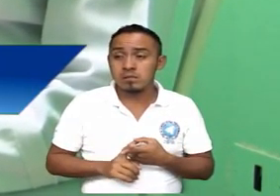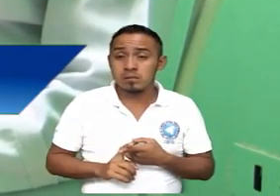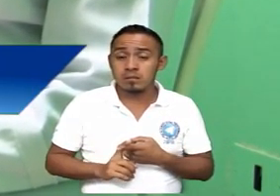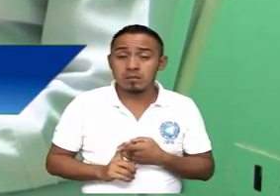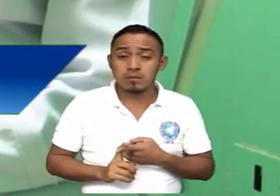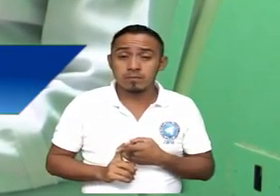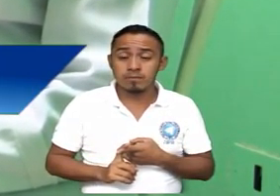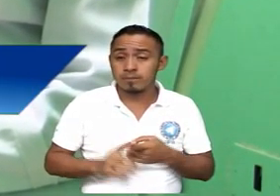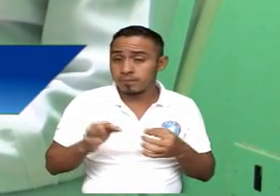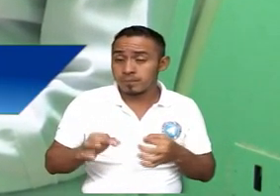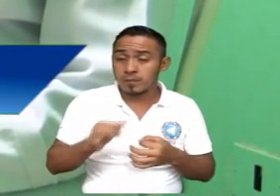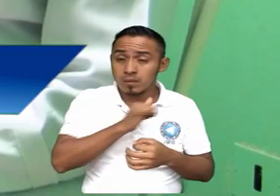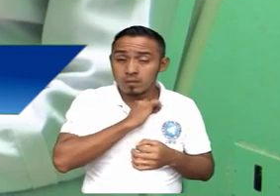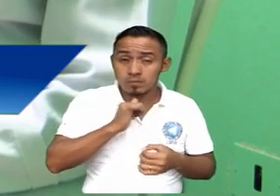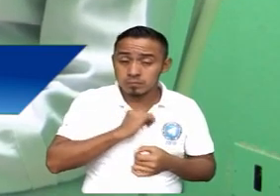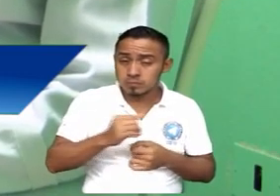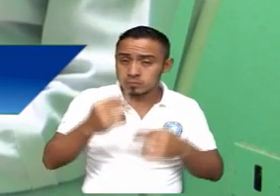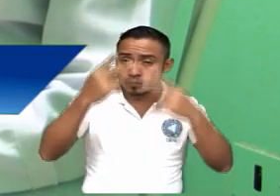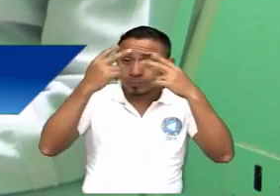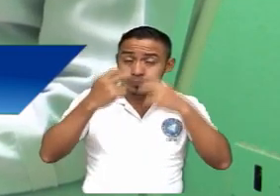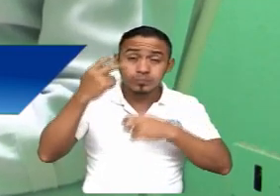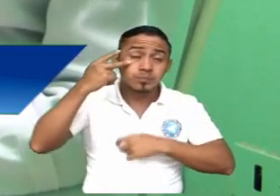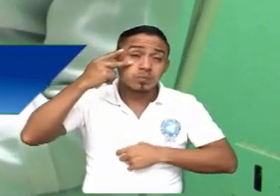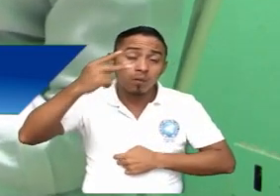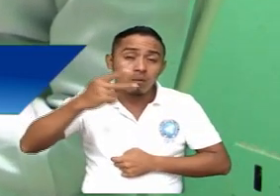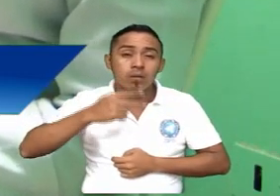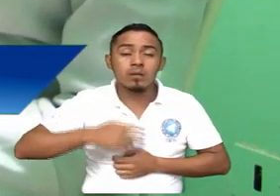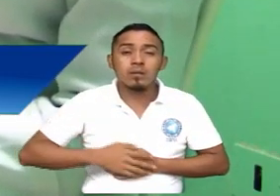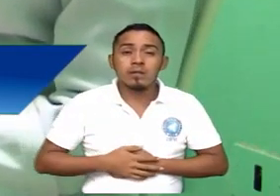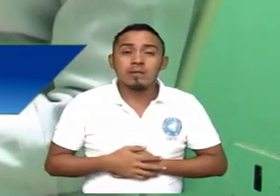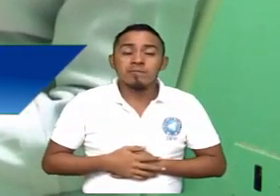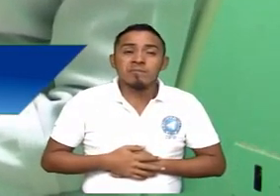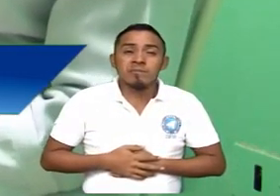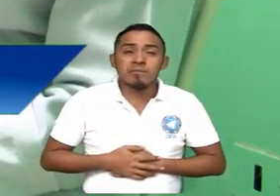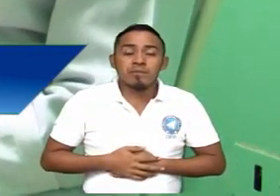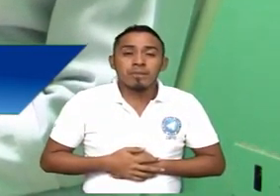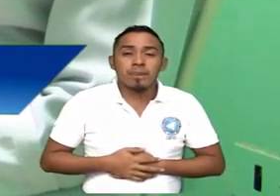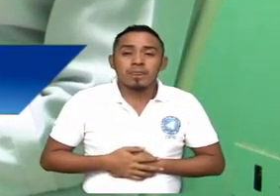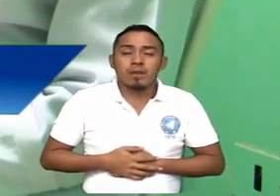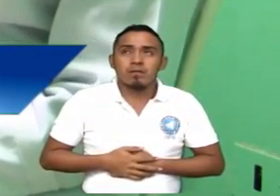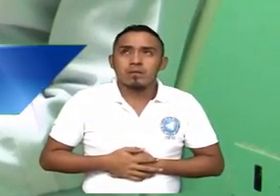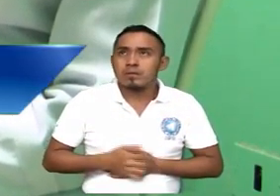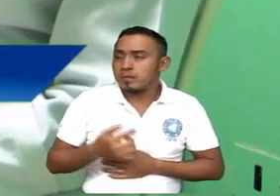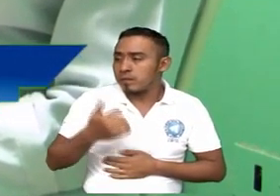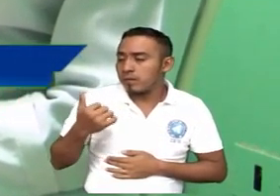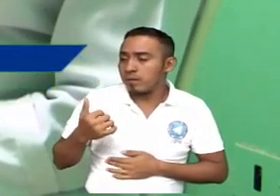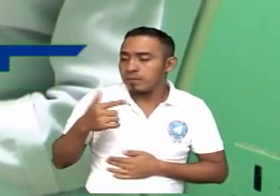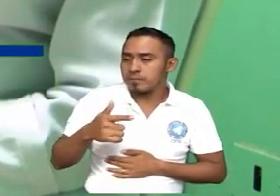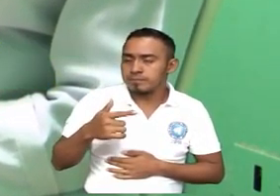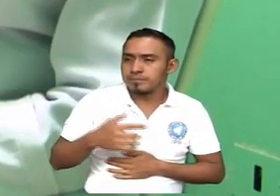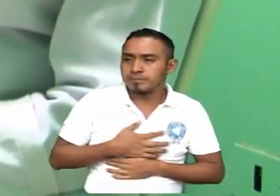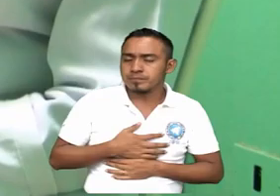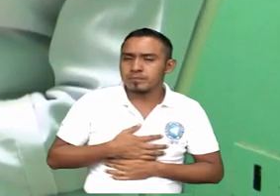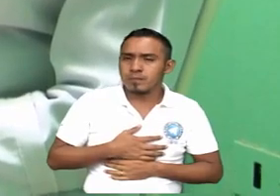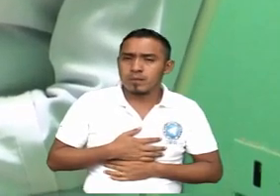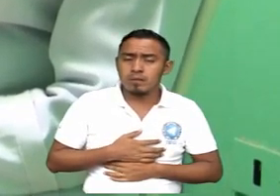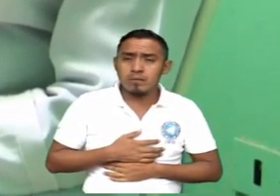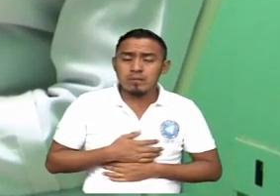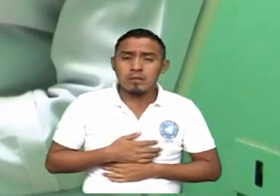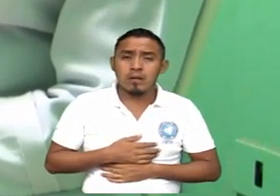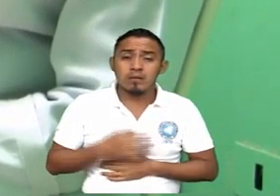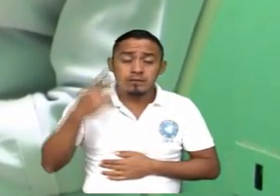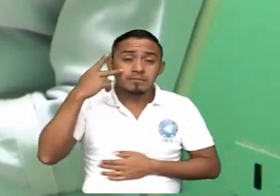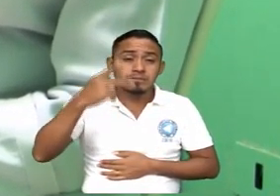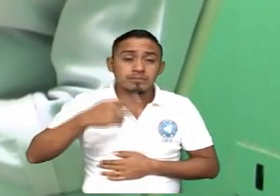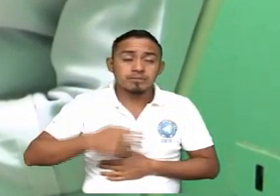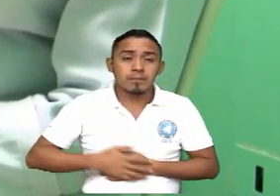agudeza visual. ¿La agudeza visual? Nos mide. Nosotros con la sí, en lo que tenemos atrás. Es nosotros le vemos